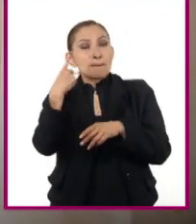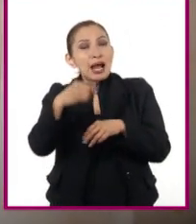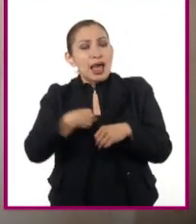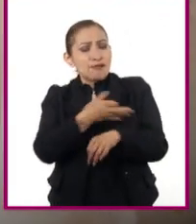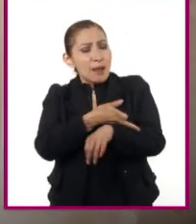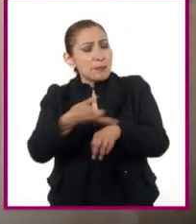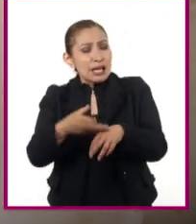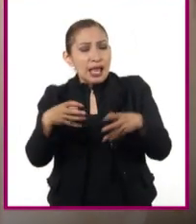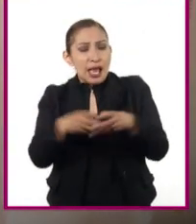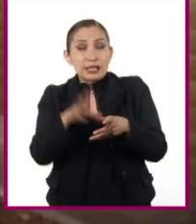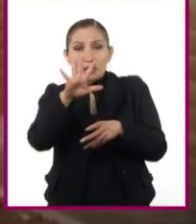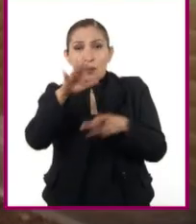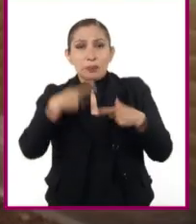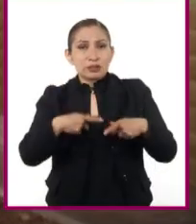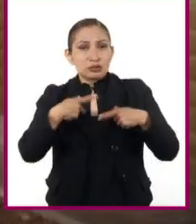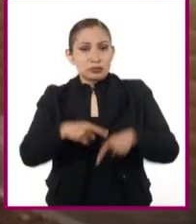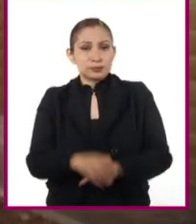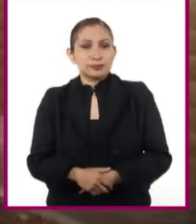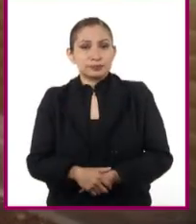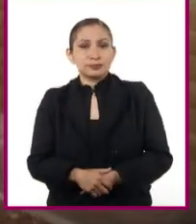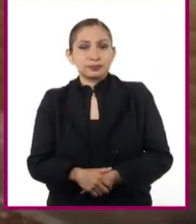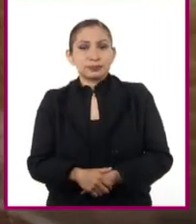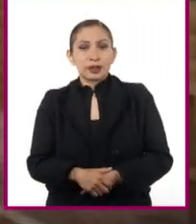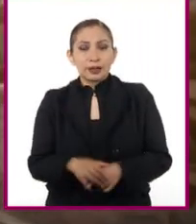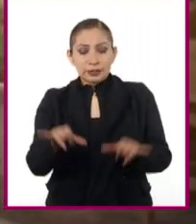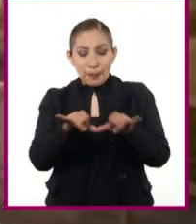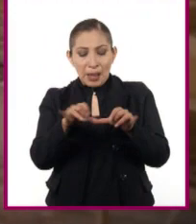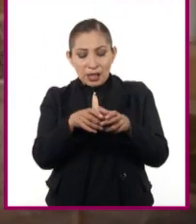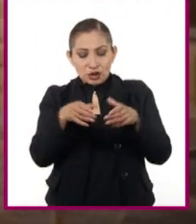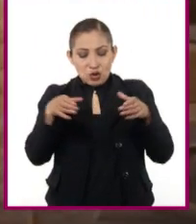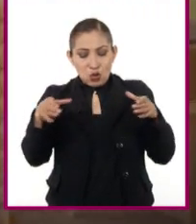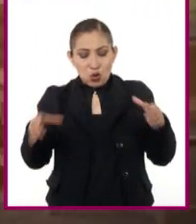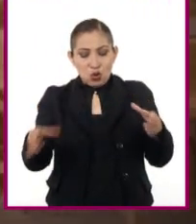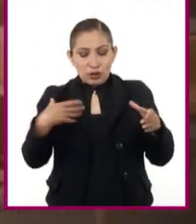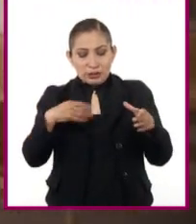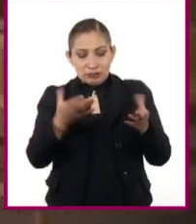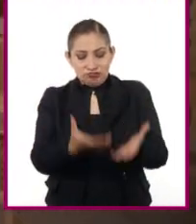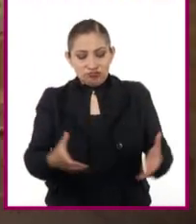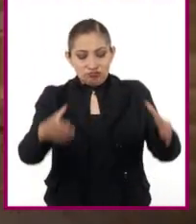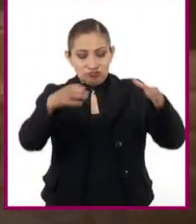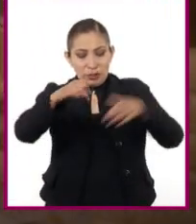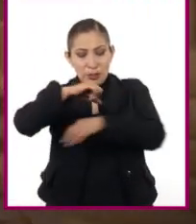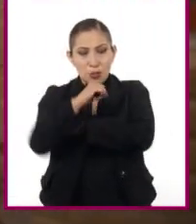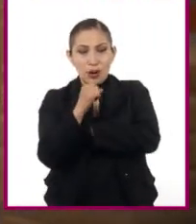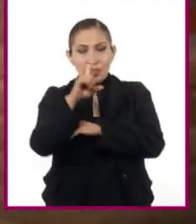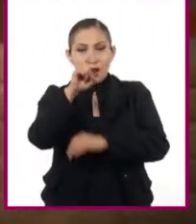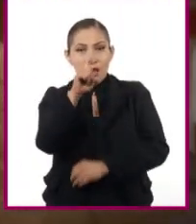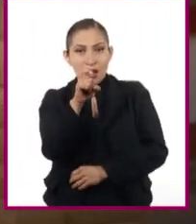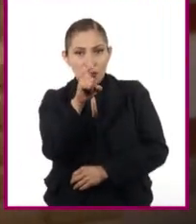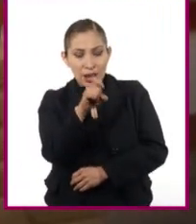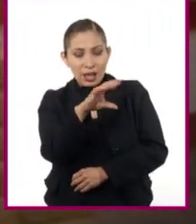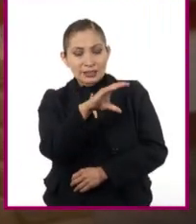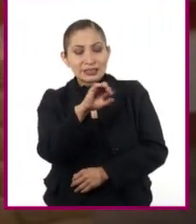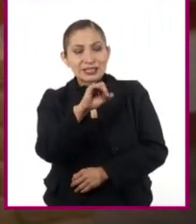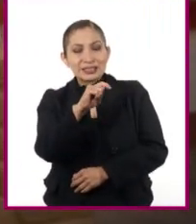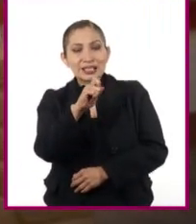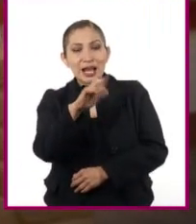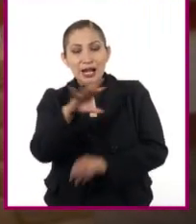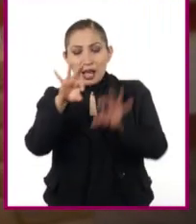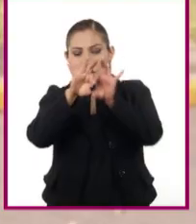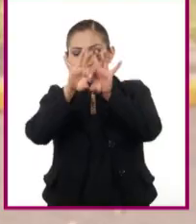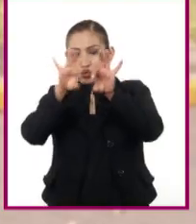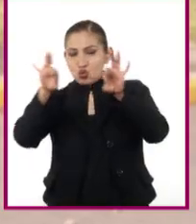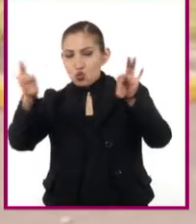requiere para una familia, en este caso de 5 habitantes, las dimensiones que tiene que tener nuestra cisterna para almacenar esa agua, cómo debe ser la tubería